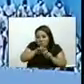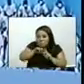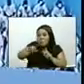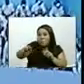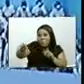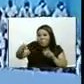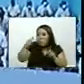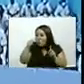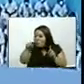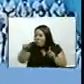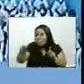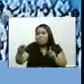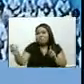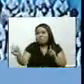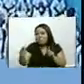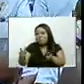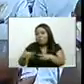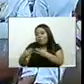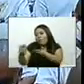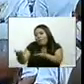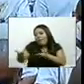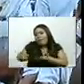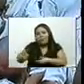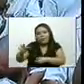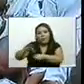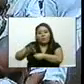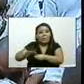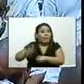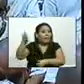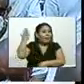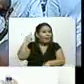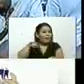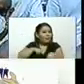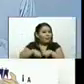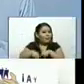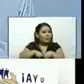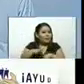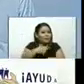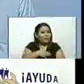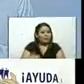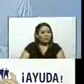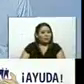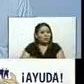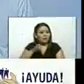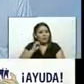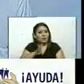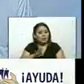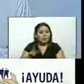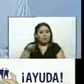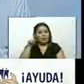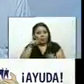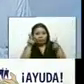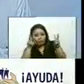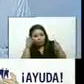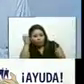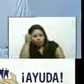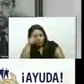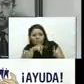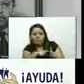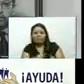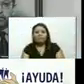las pandillas para negociar favores electorales cuando fue candidato a la presidencia, lo pusieron en el centro de la